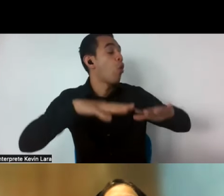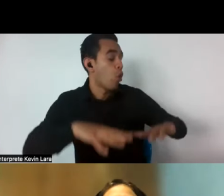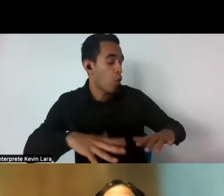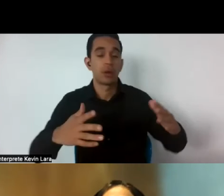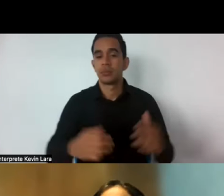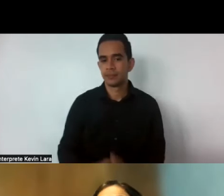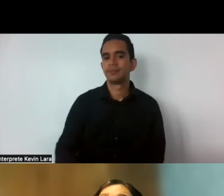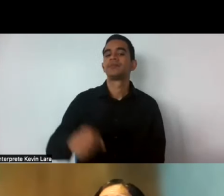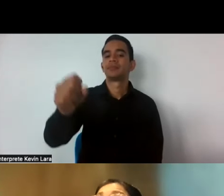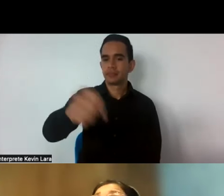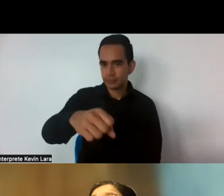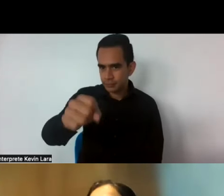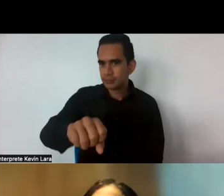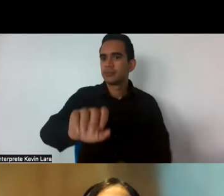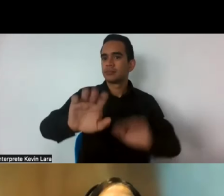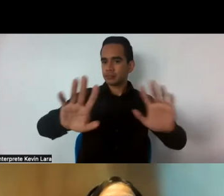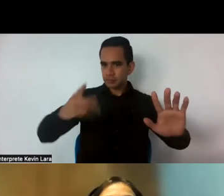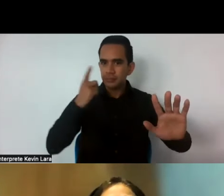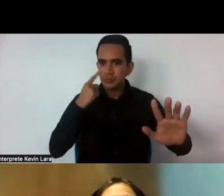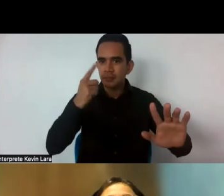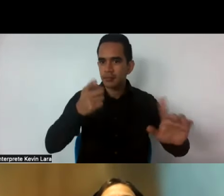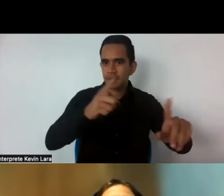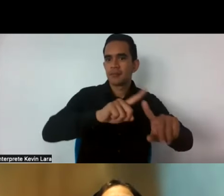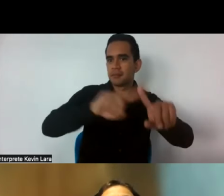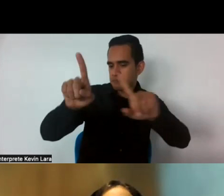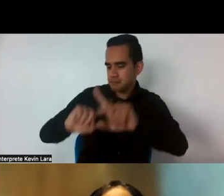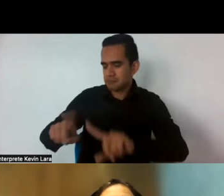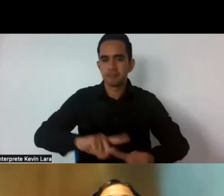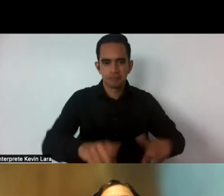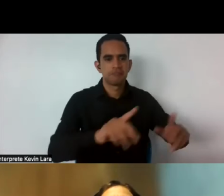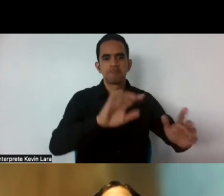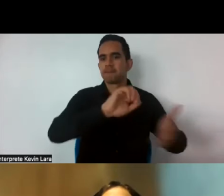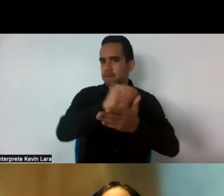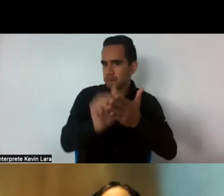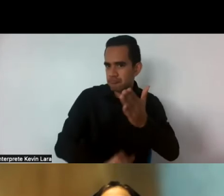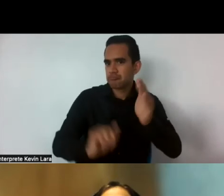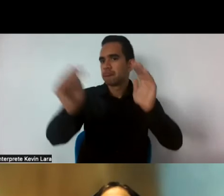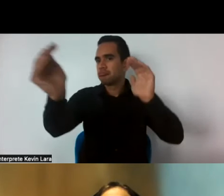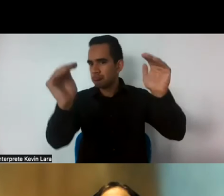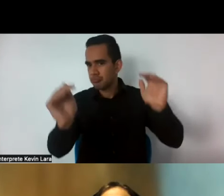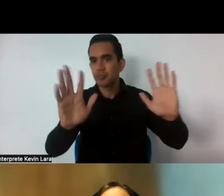con todas las respuestas, todas son más similares. Ok, vamos con la siguiente.